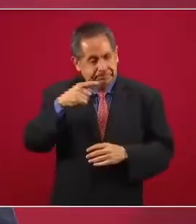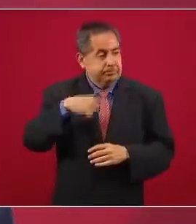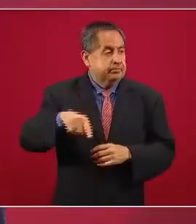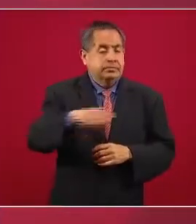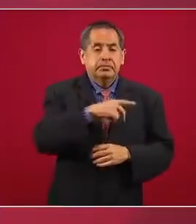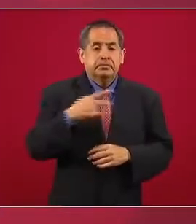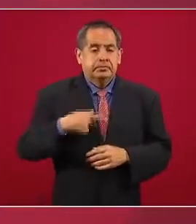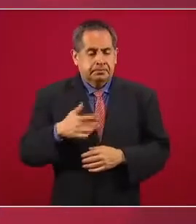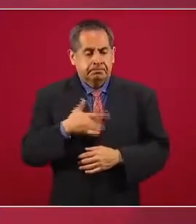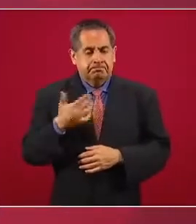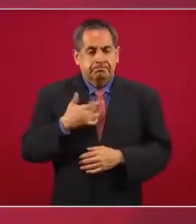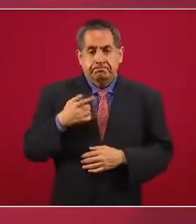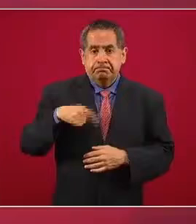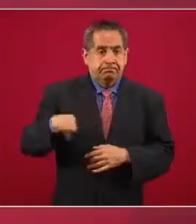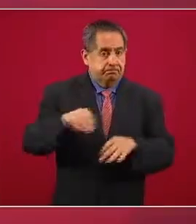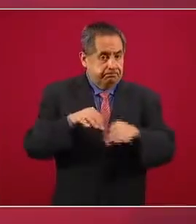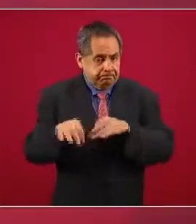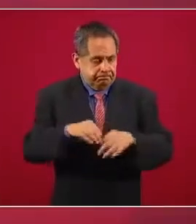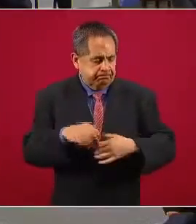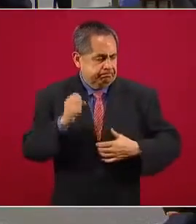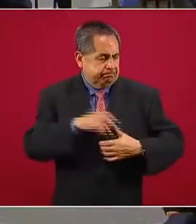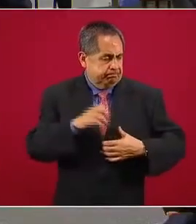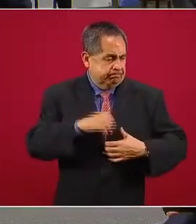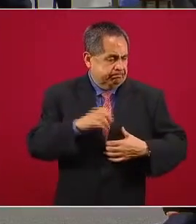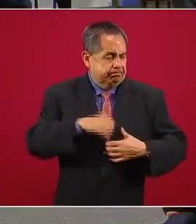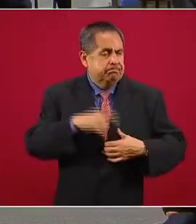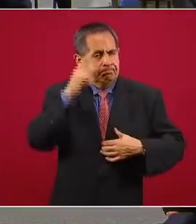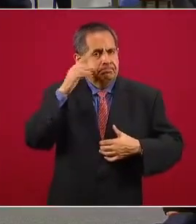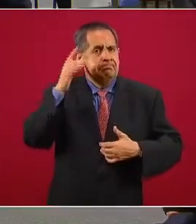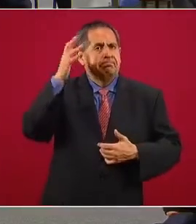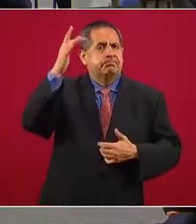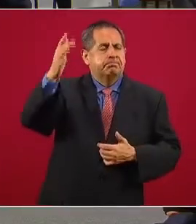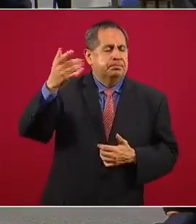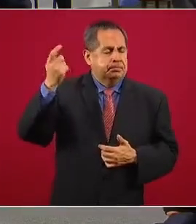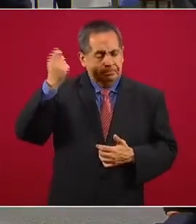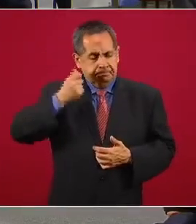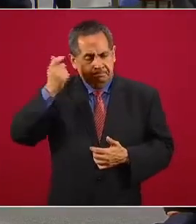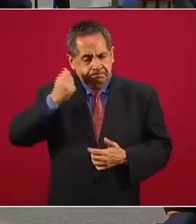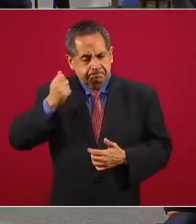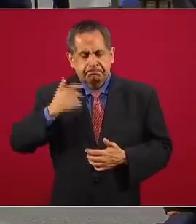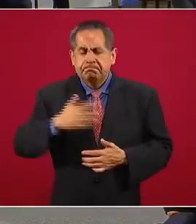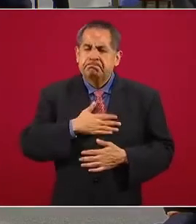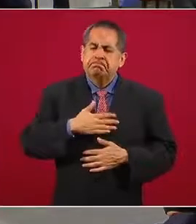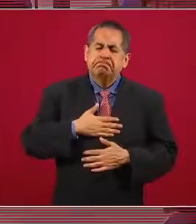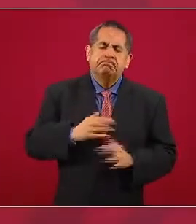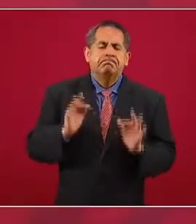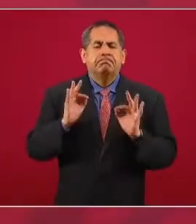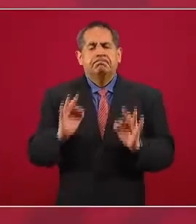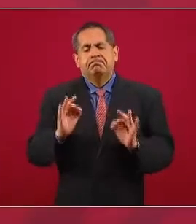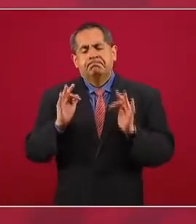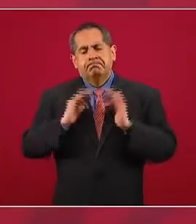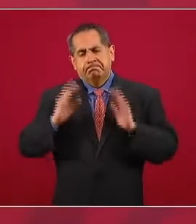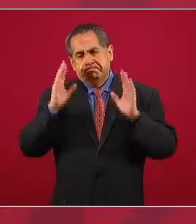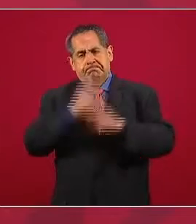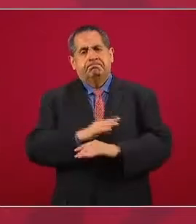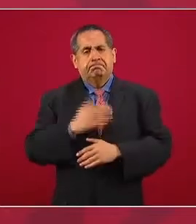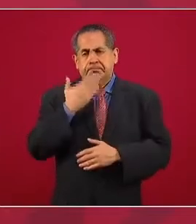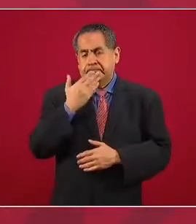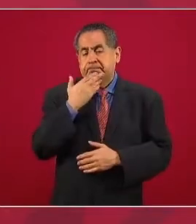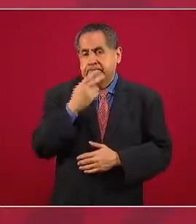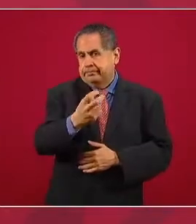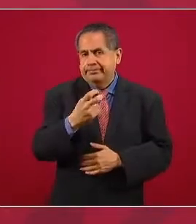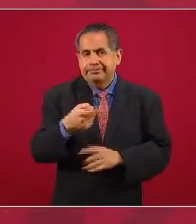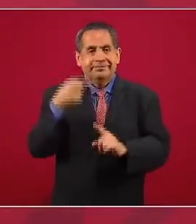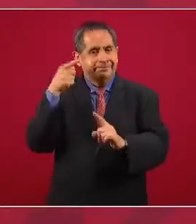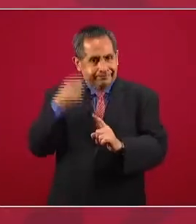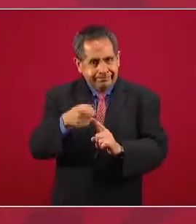la cantidad de ahorro le permita esa jubilación justa y digna a los trabajadores mexicanos, y eso es lo que ansiamos. Ahí es donde